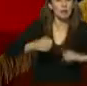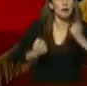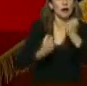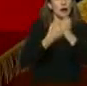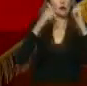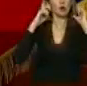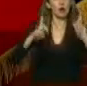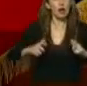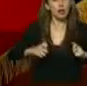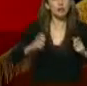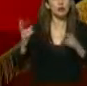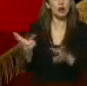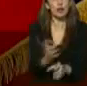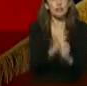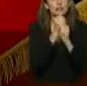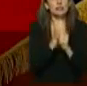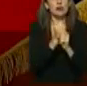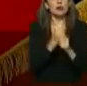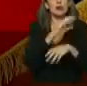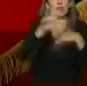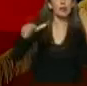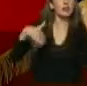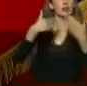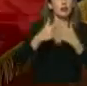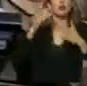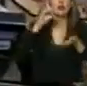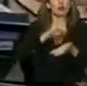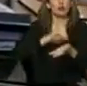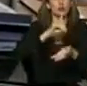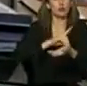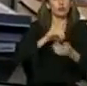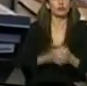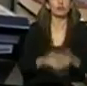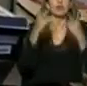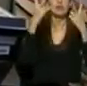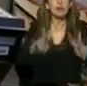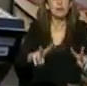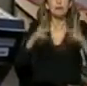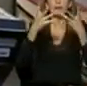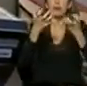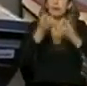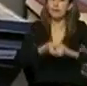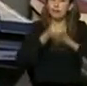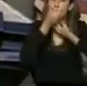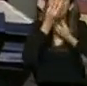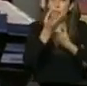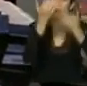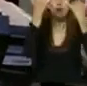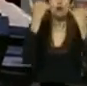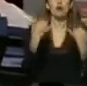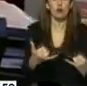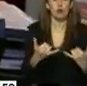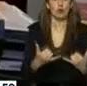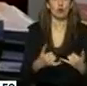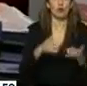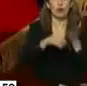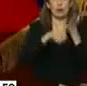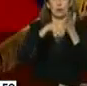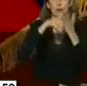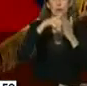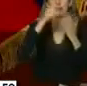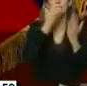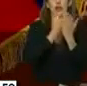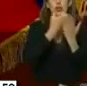la bioseguridad y la protección de nuestros médicos. Además, quiero informar que el día de hoy el señor ministro de Finanzas ha iniciado